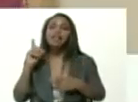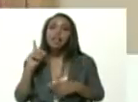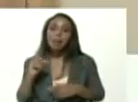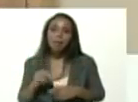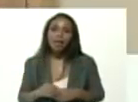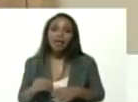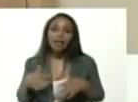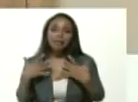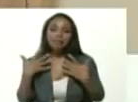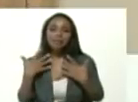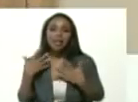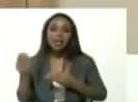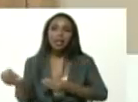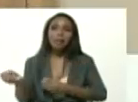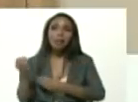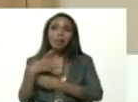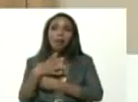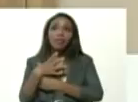el humor, lo que me manda Omar Enrique.